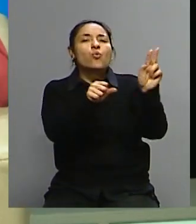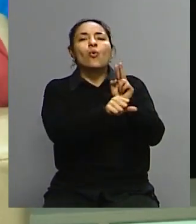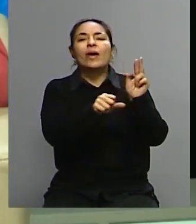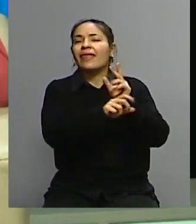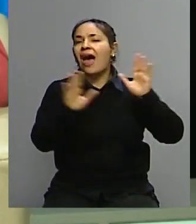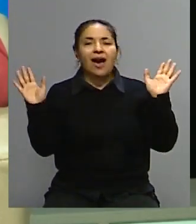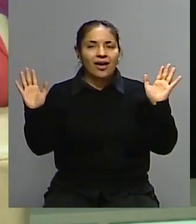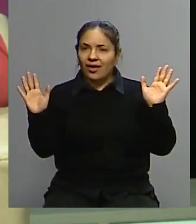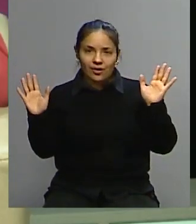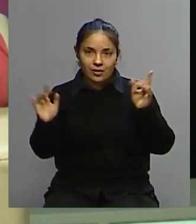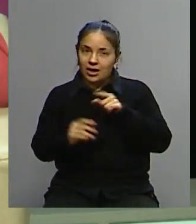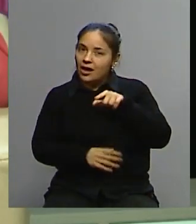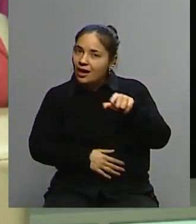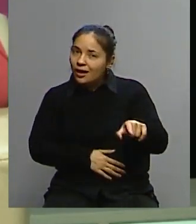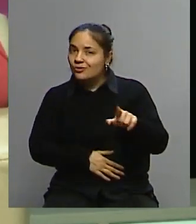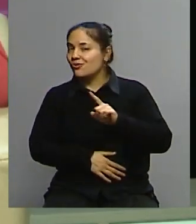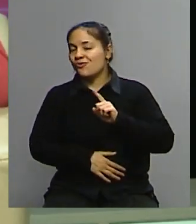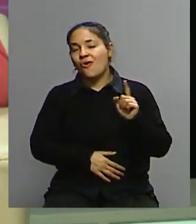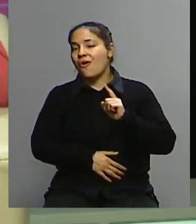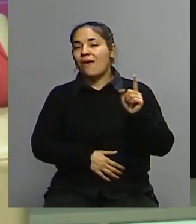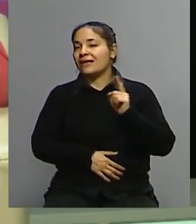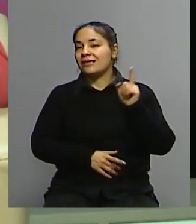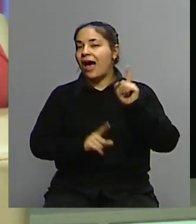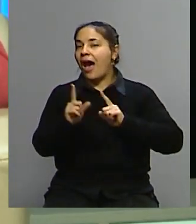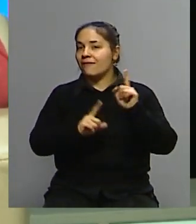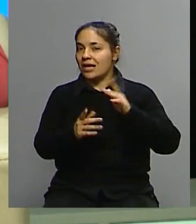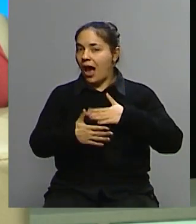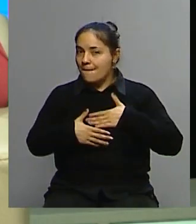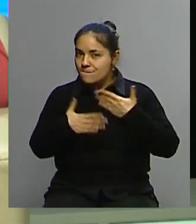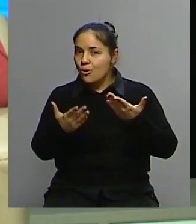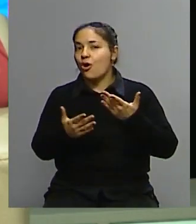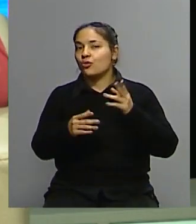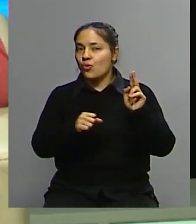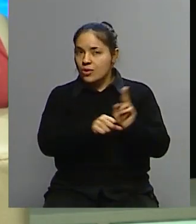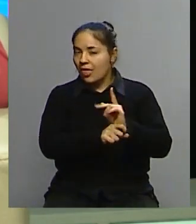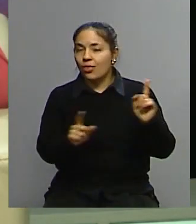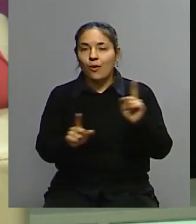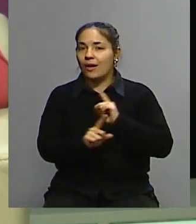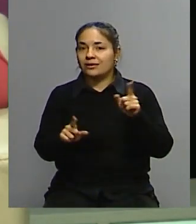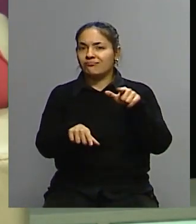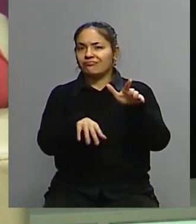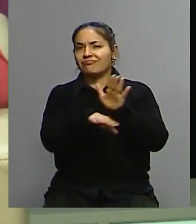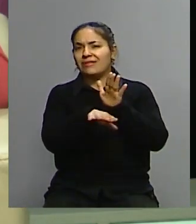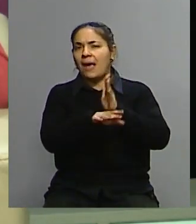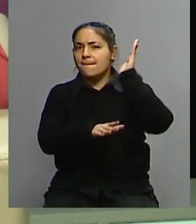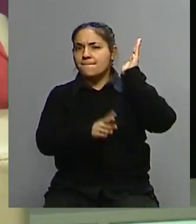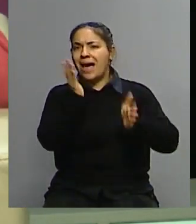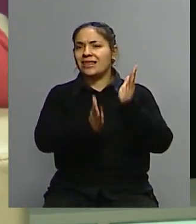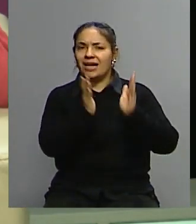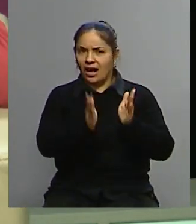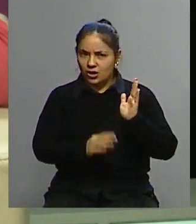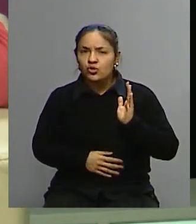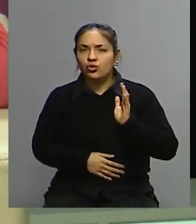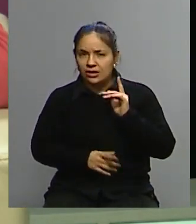y eso no necesariamente es amor o es cuidado, sino que es una forma de maltrato.